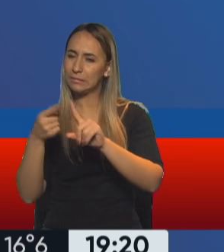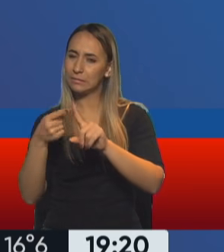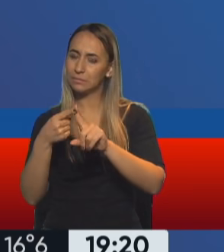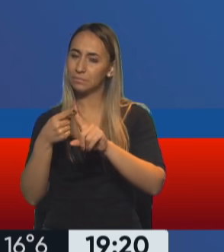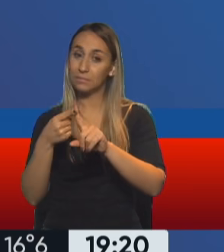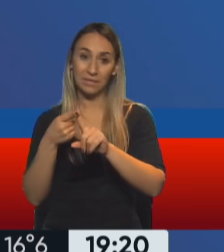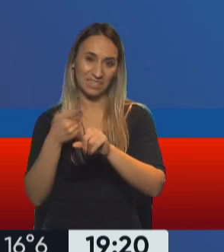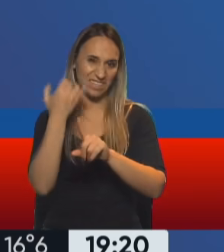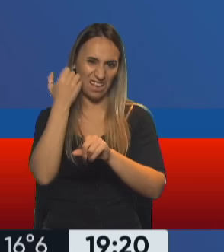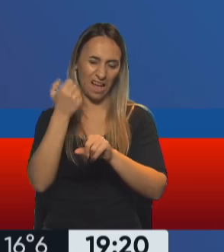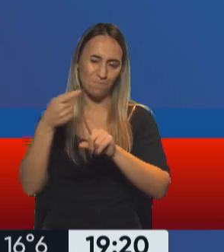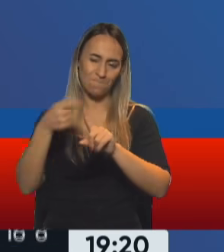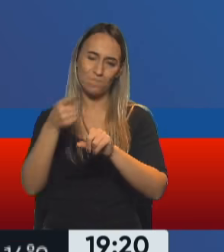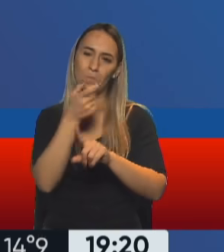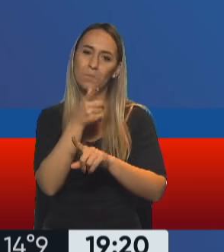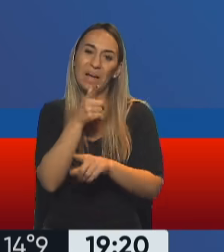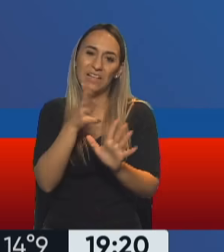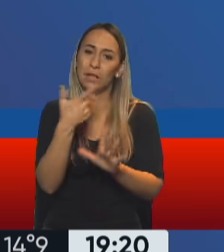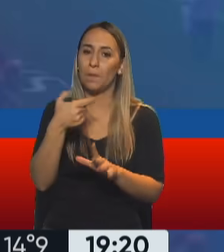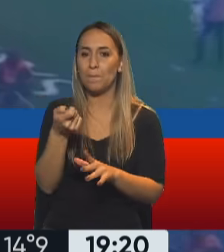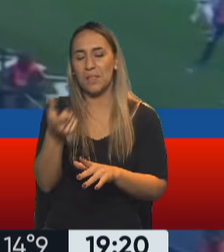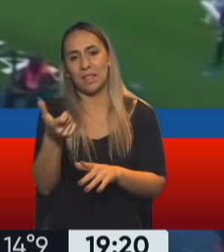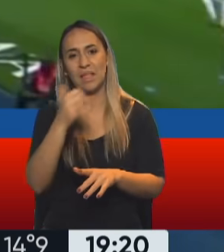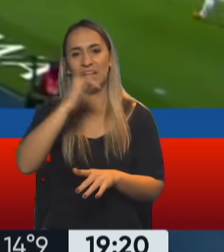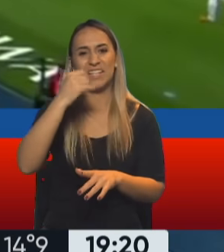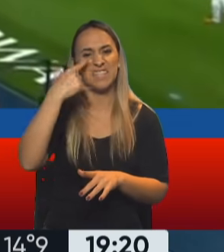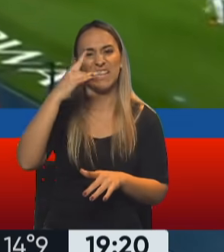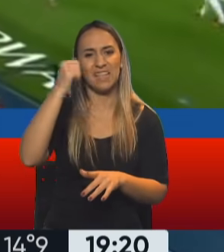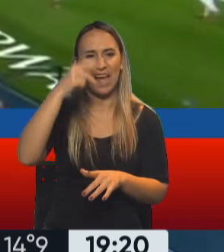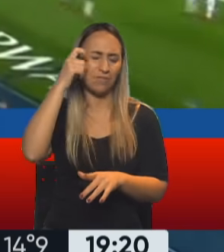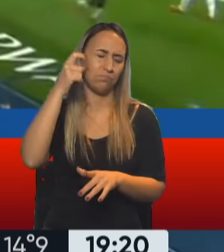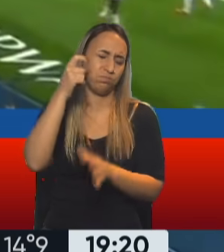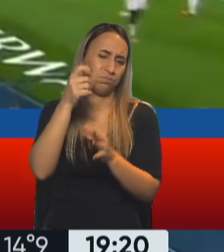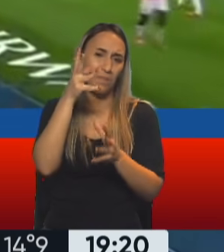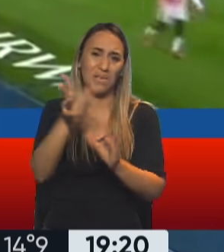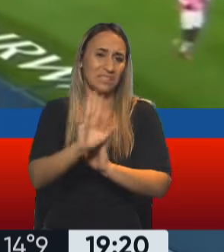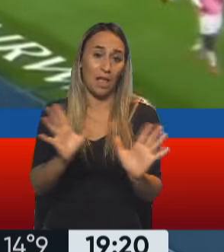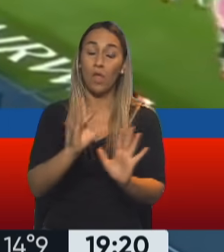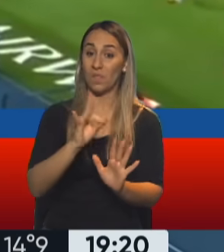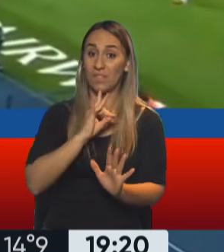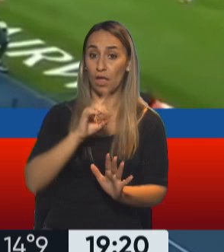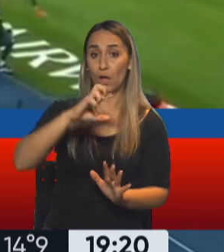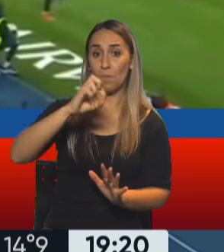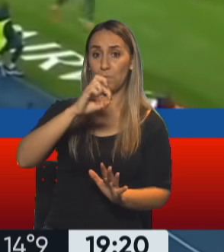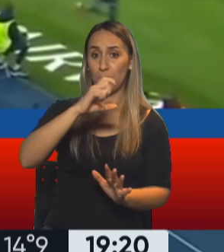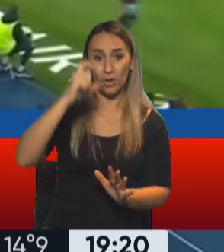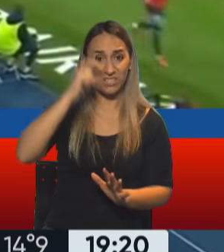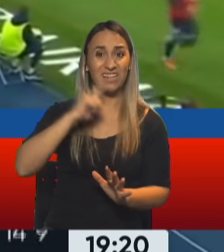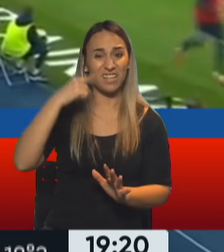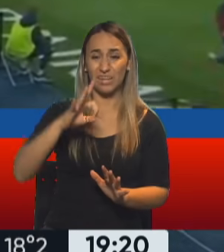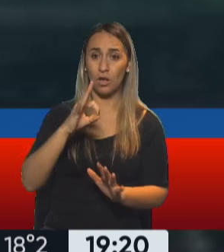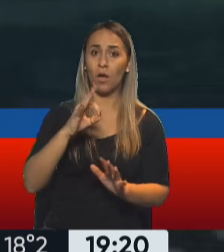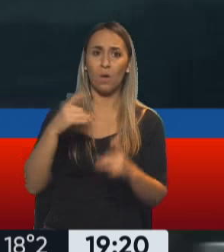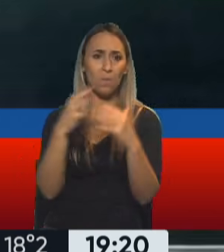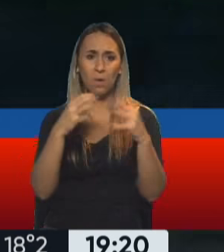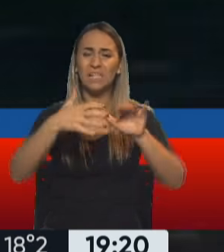rápidamente decía me parece una barbaridad porque es cierto el técnico pochettino jugaron 6 partidos ganaron